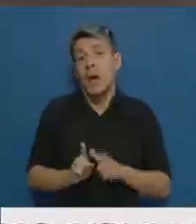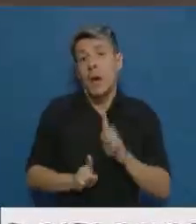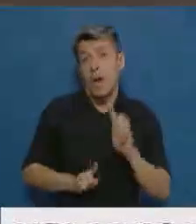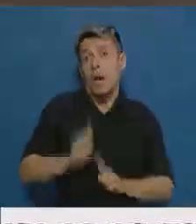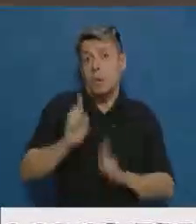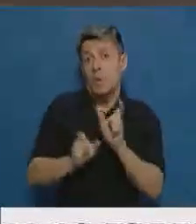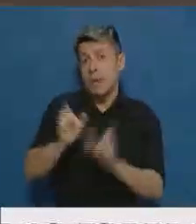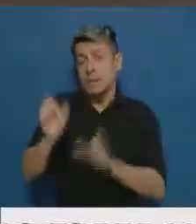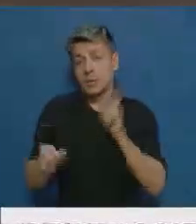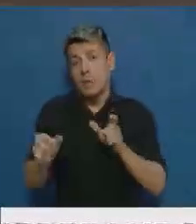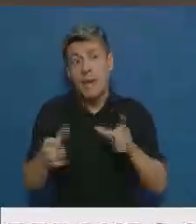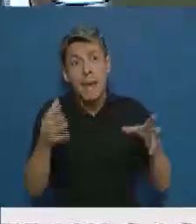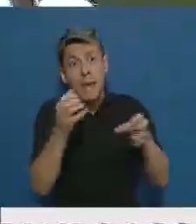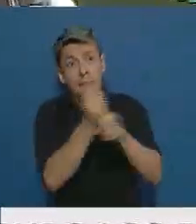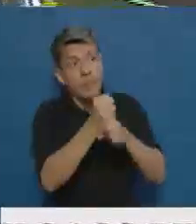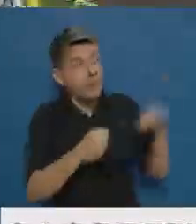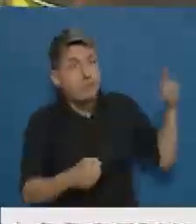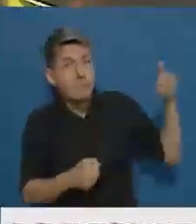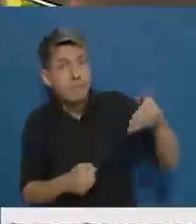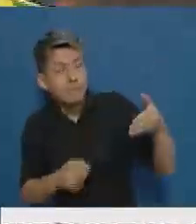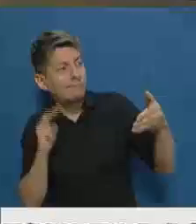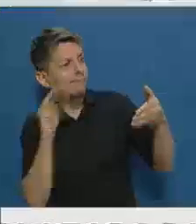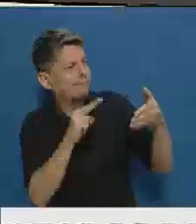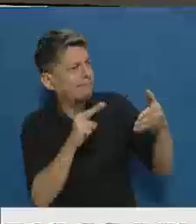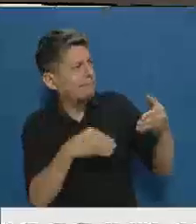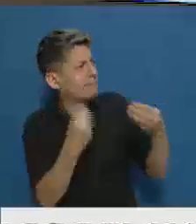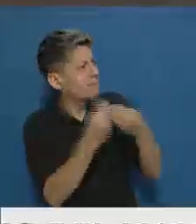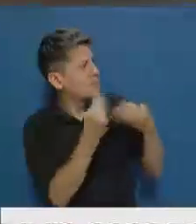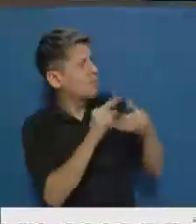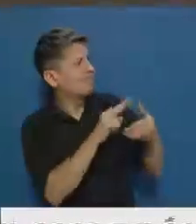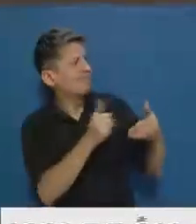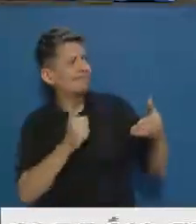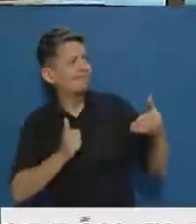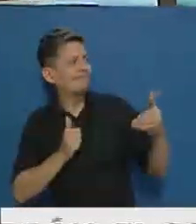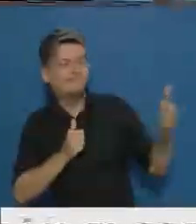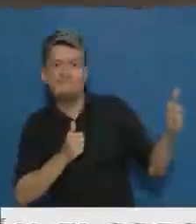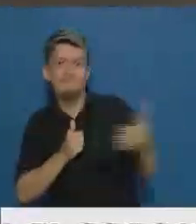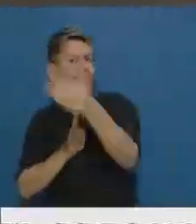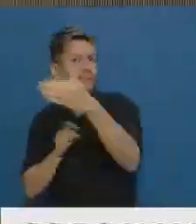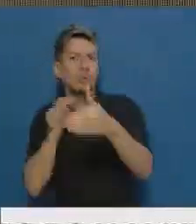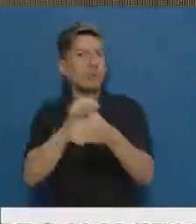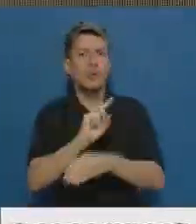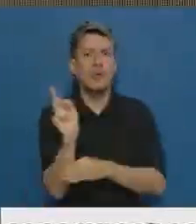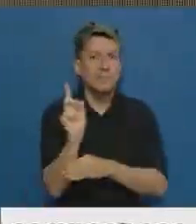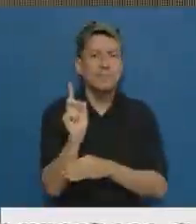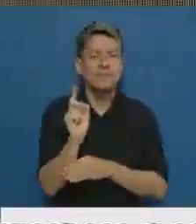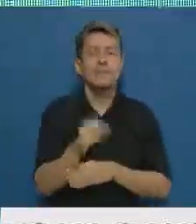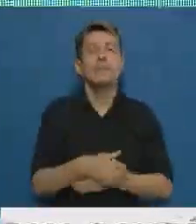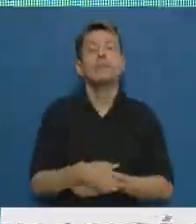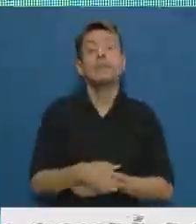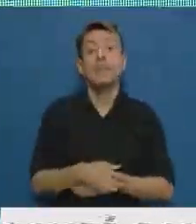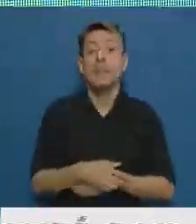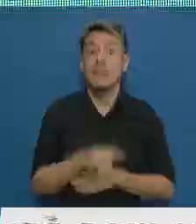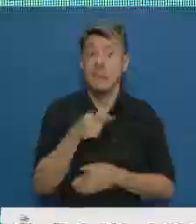abajo para no subir y justamente estar al lado o pegado de otro pasajero. El problema que se intensifica en